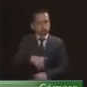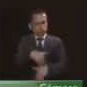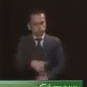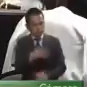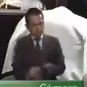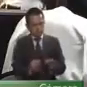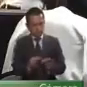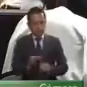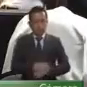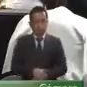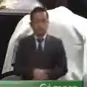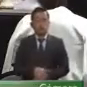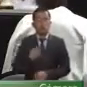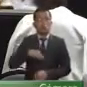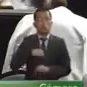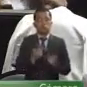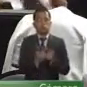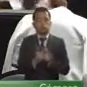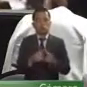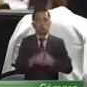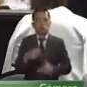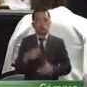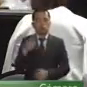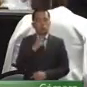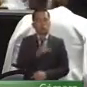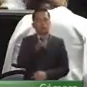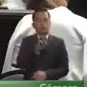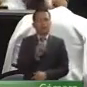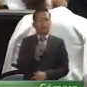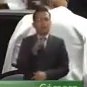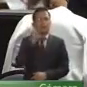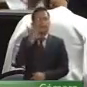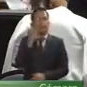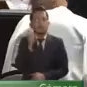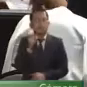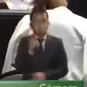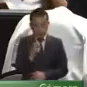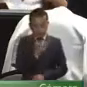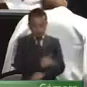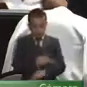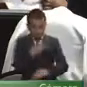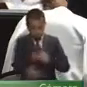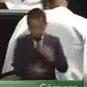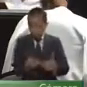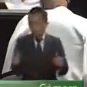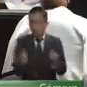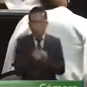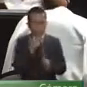se siga conduciendo con apego a la legalidad y transparencia.